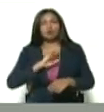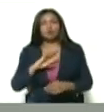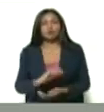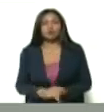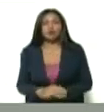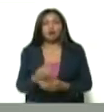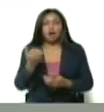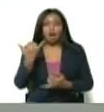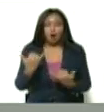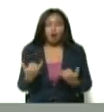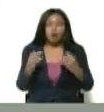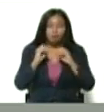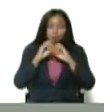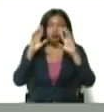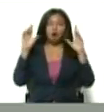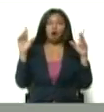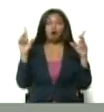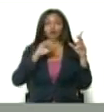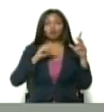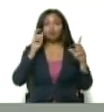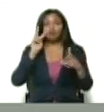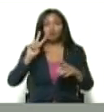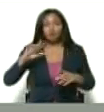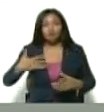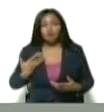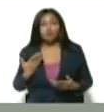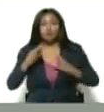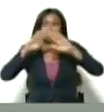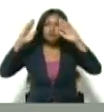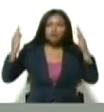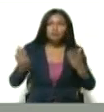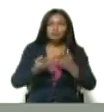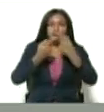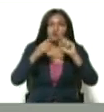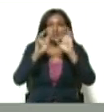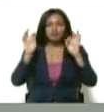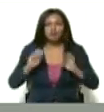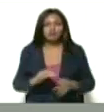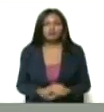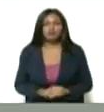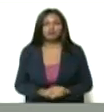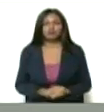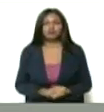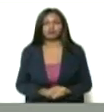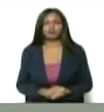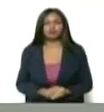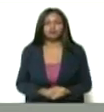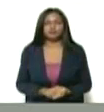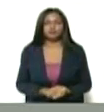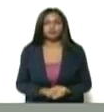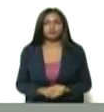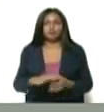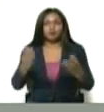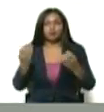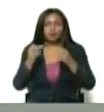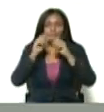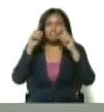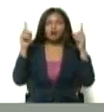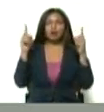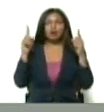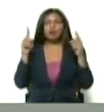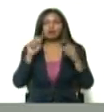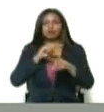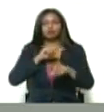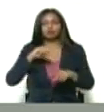es un milagro, que podamos ver el mundo con otros ojos. Es un milagro. Viene el milagro. En medio